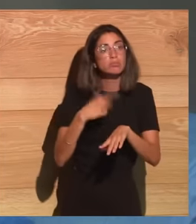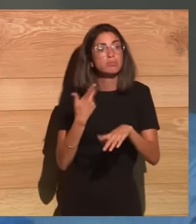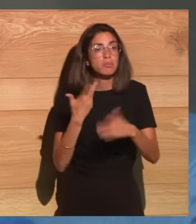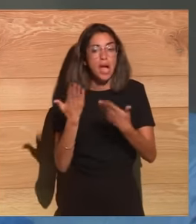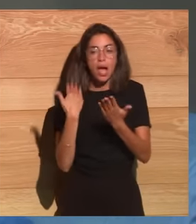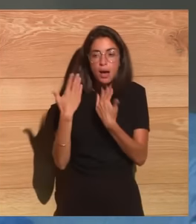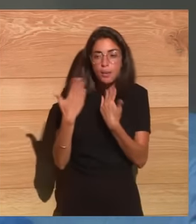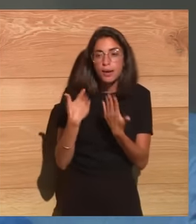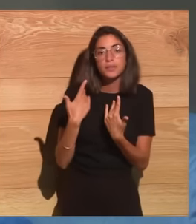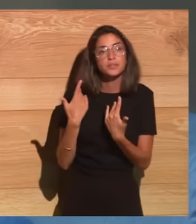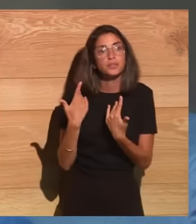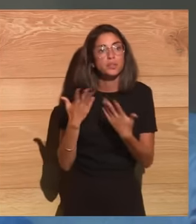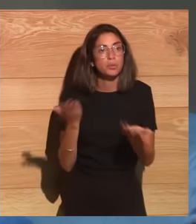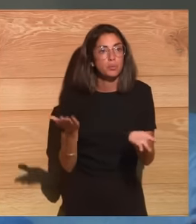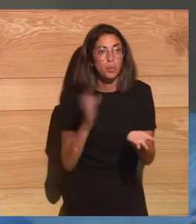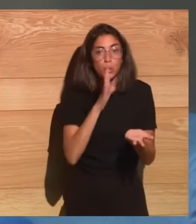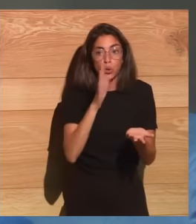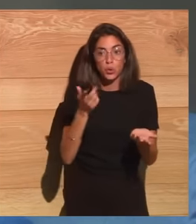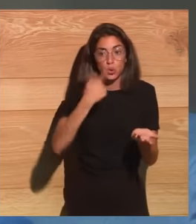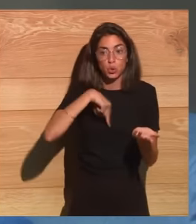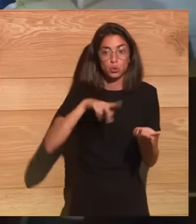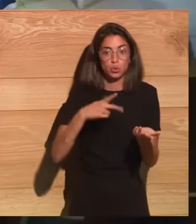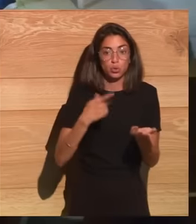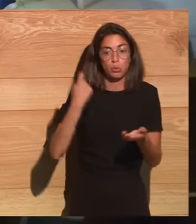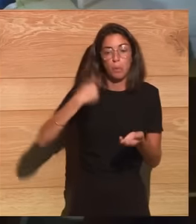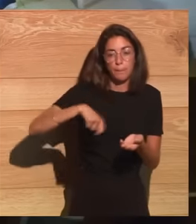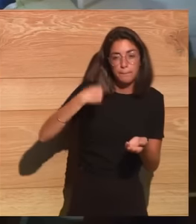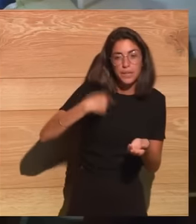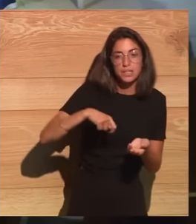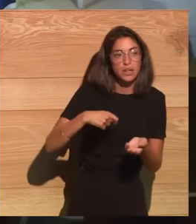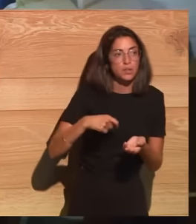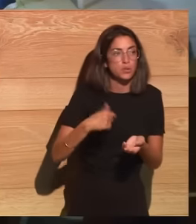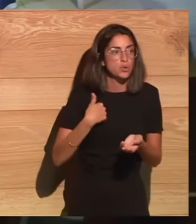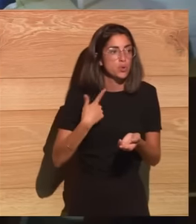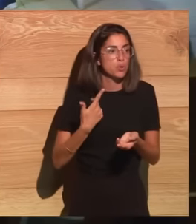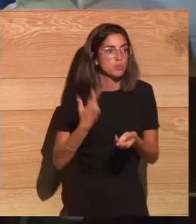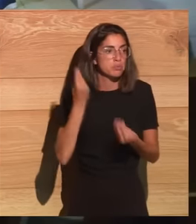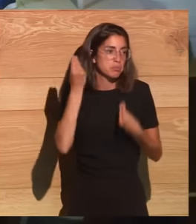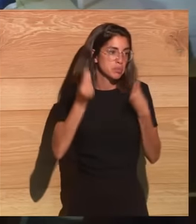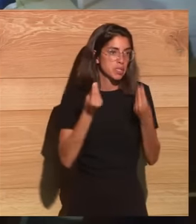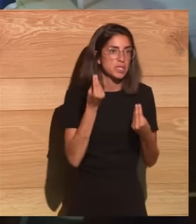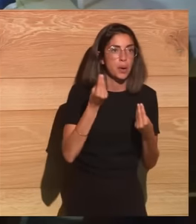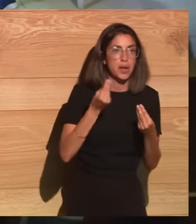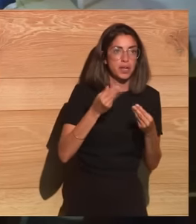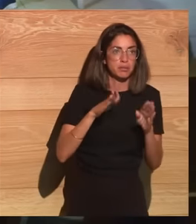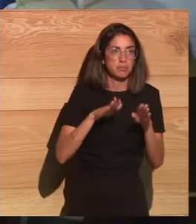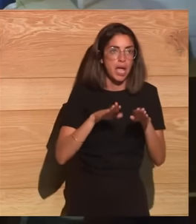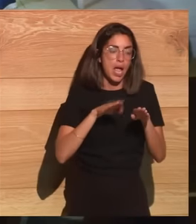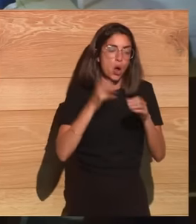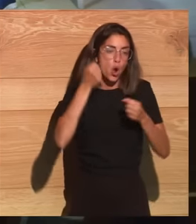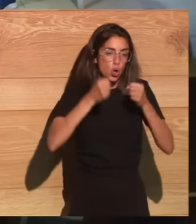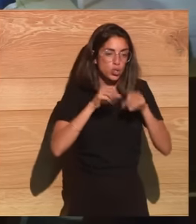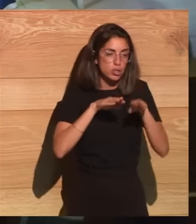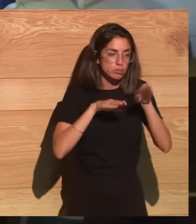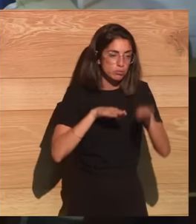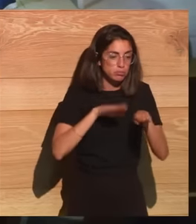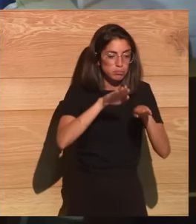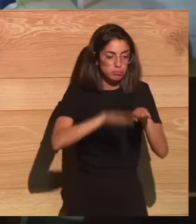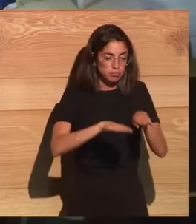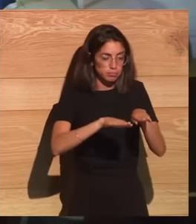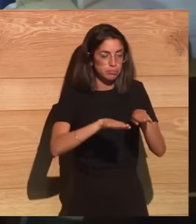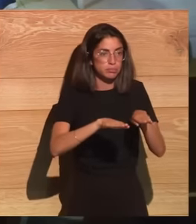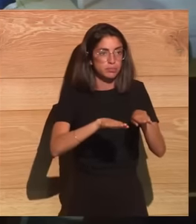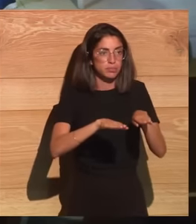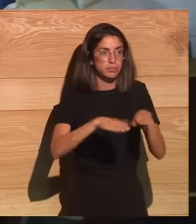así y somos muy pesados. Y ahí estábamos. Yo pensaba, no pasa nada, estoy en doble fila, pero estoy dentro. O sea, si pero pasa, escucha, aquí la